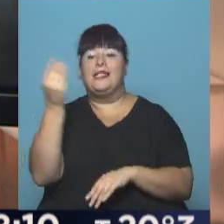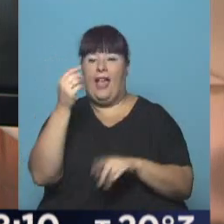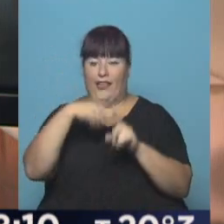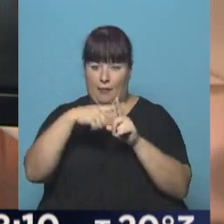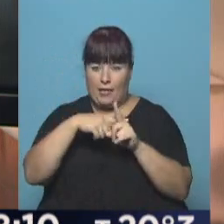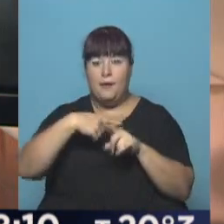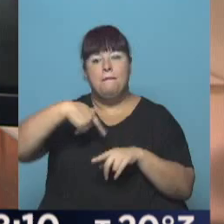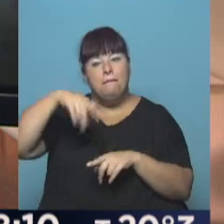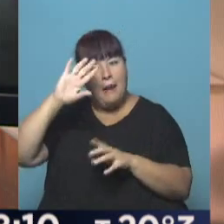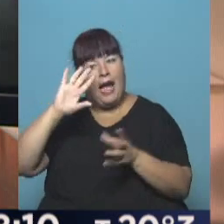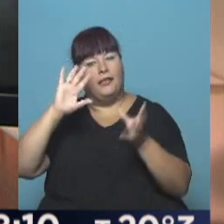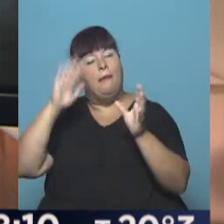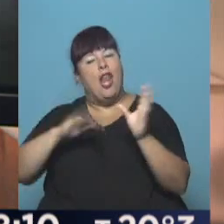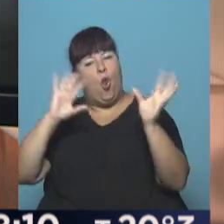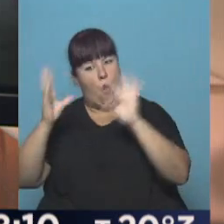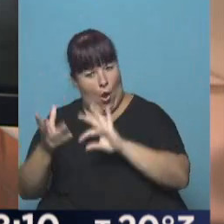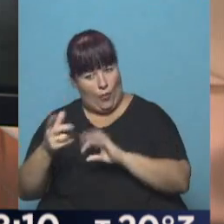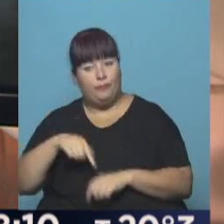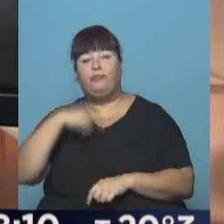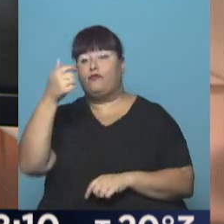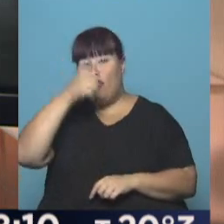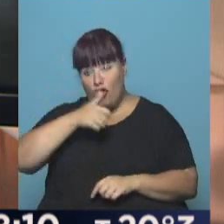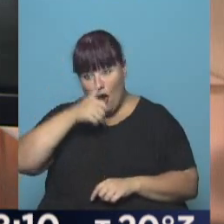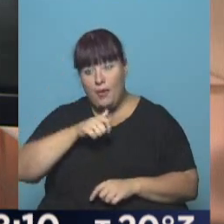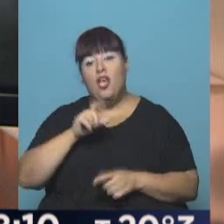sábado con mucho menos nubosidad. Y para el domingo